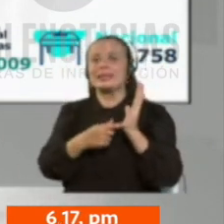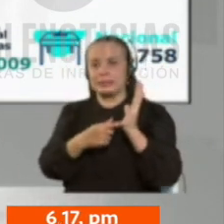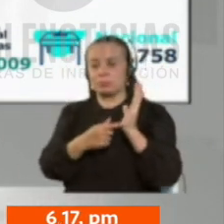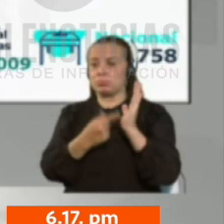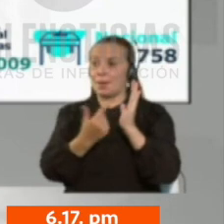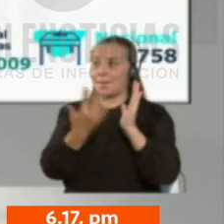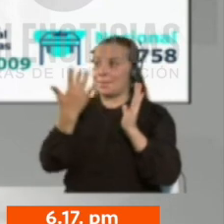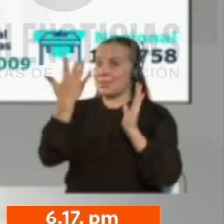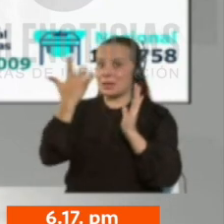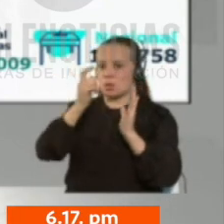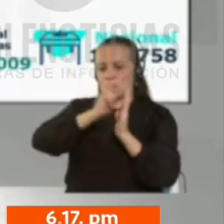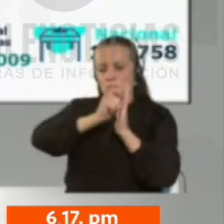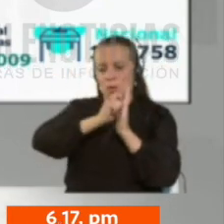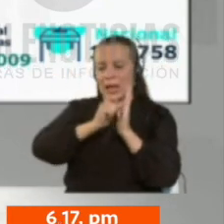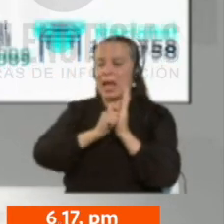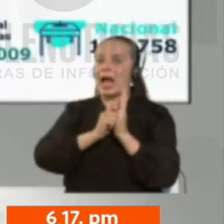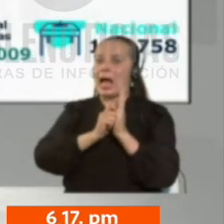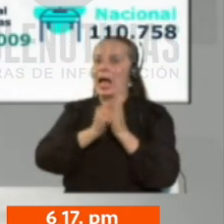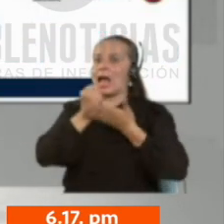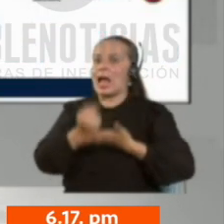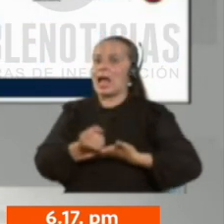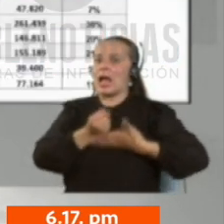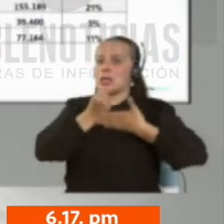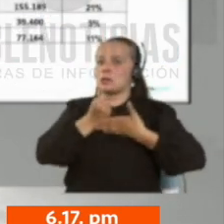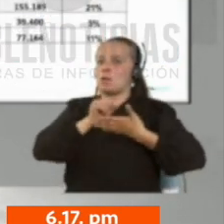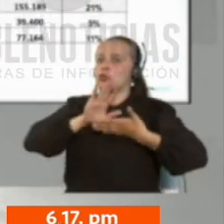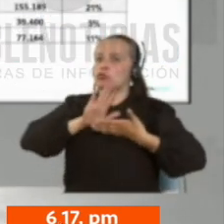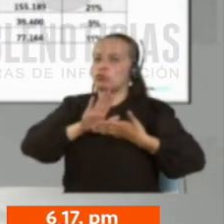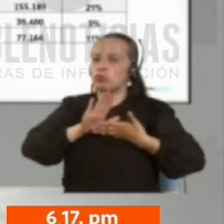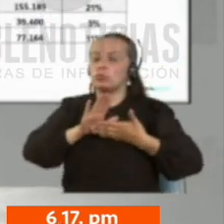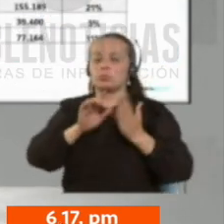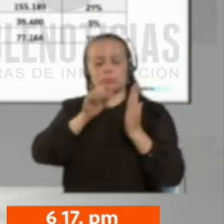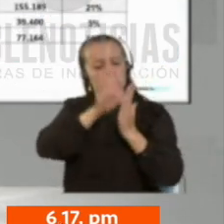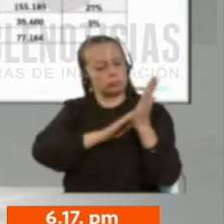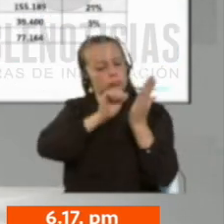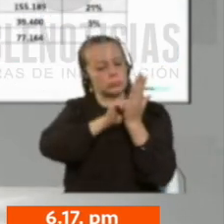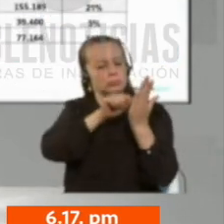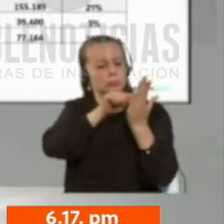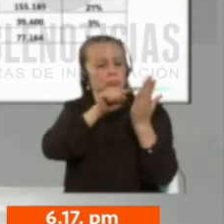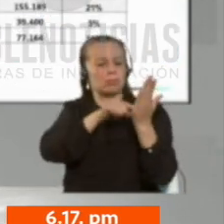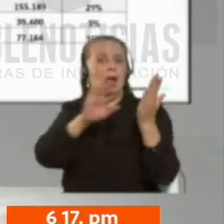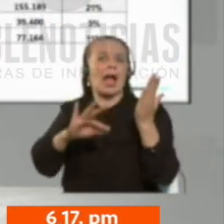estructuralmente la posibilidad de que se cometan